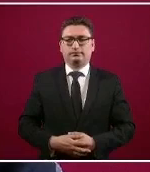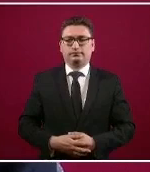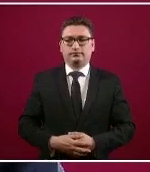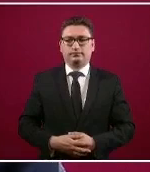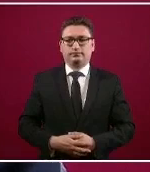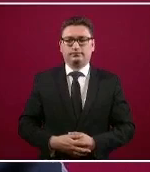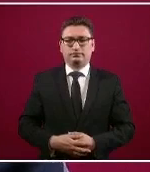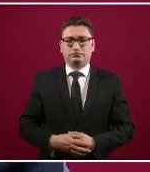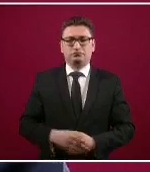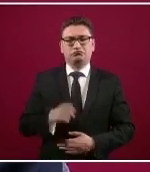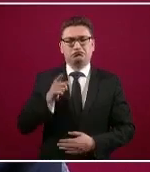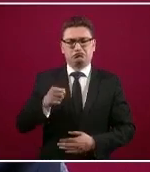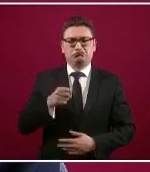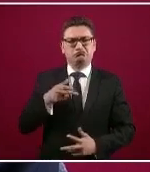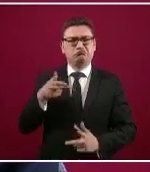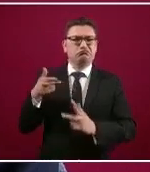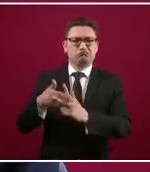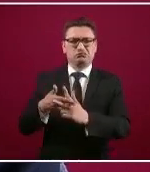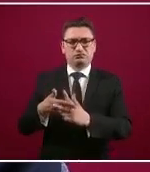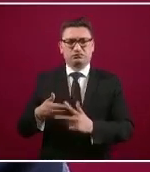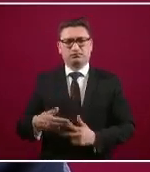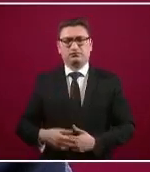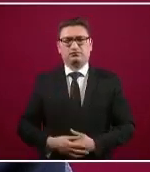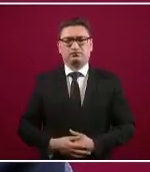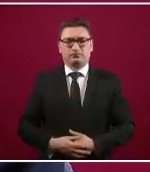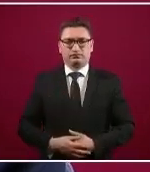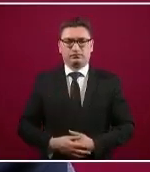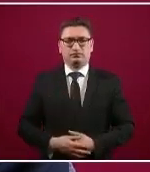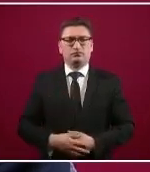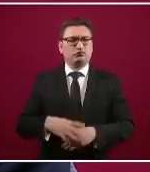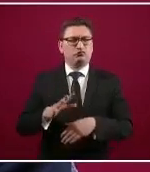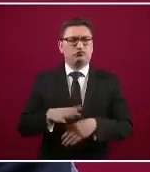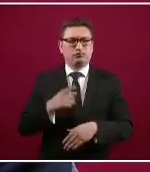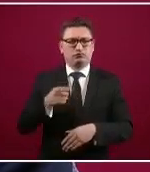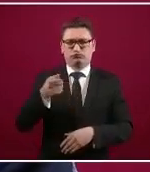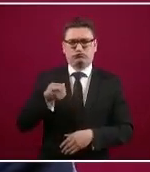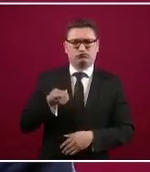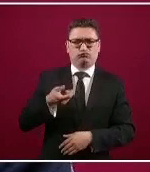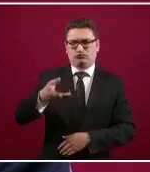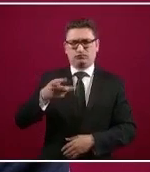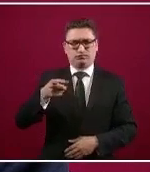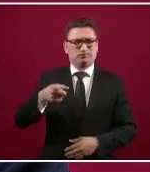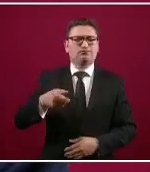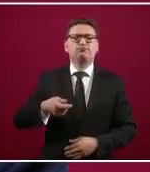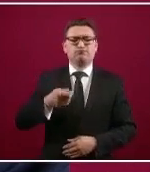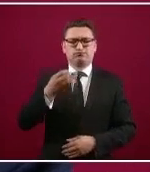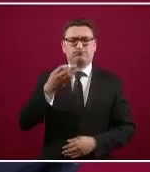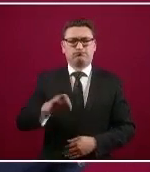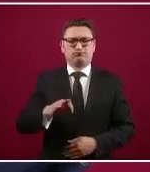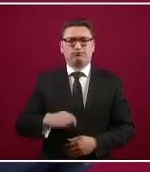Es asesinado por traición, es decir,